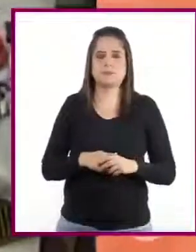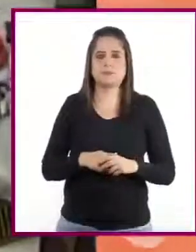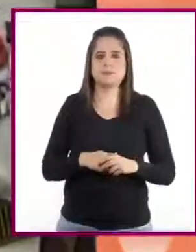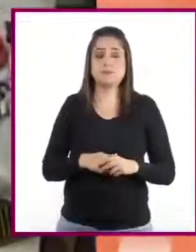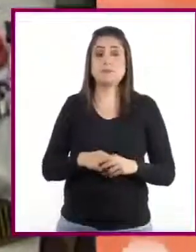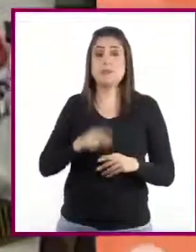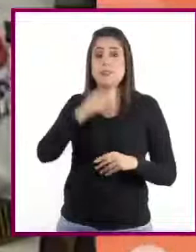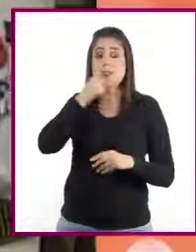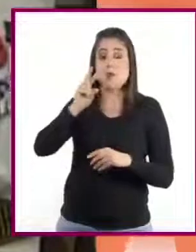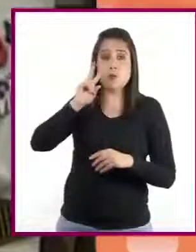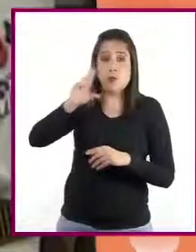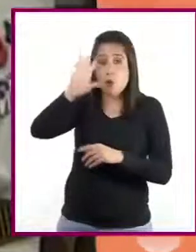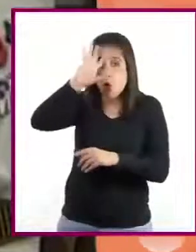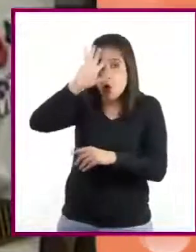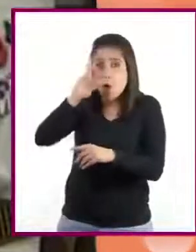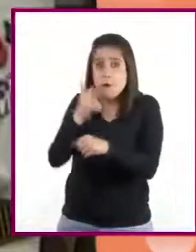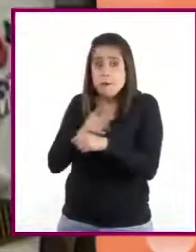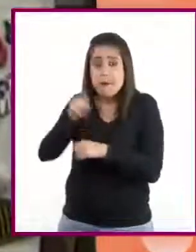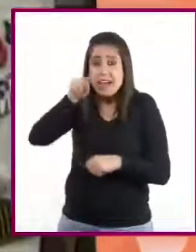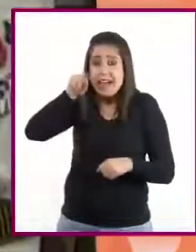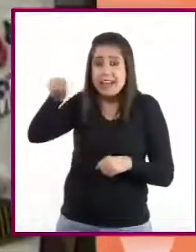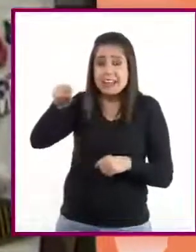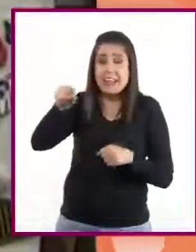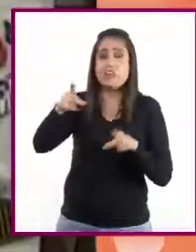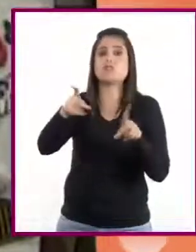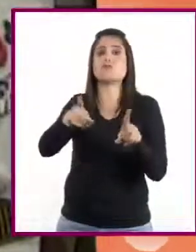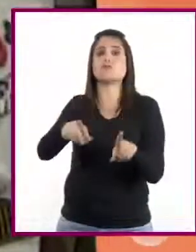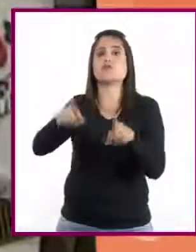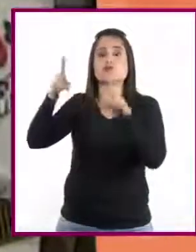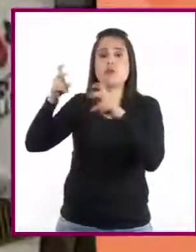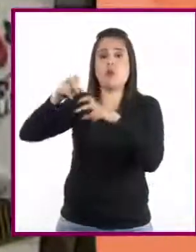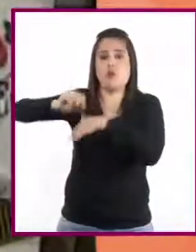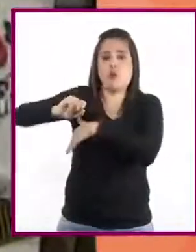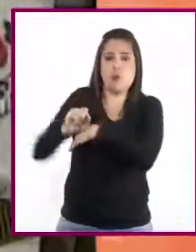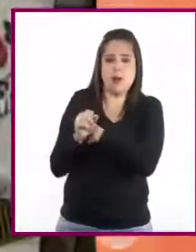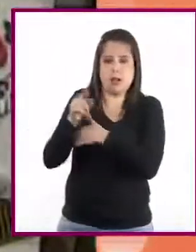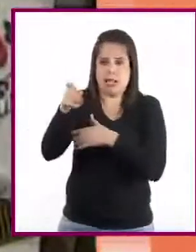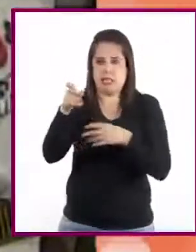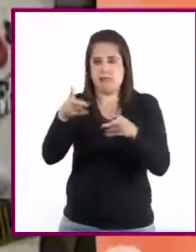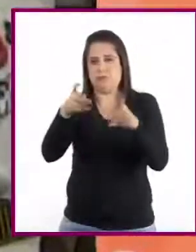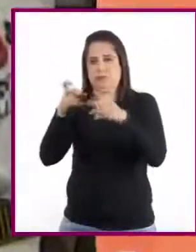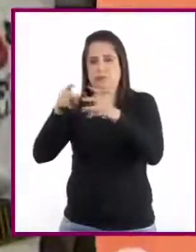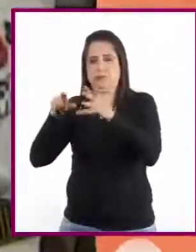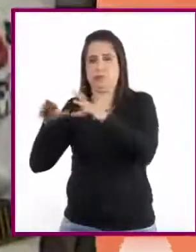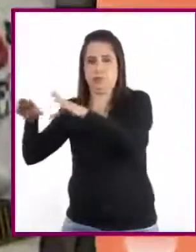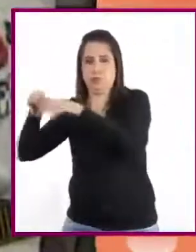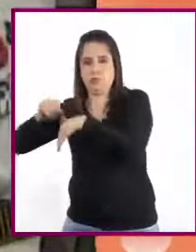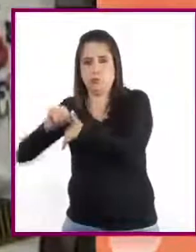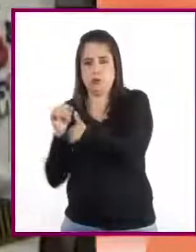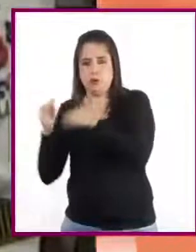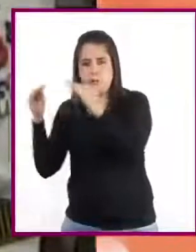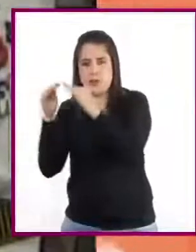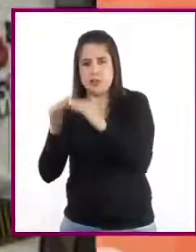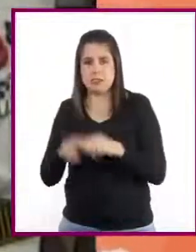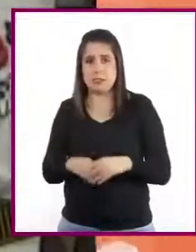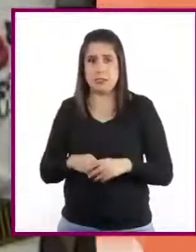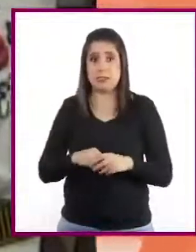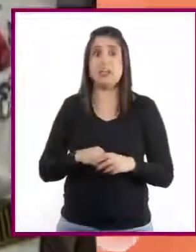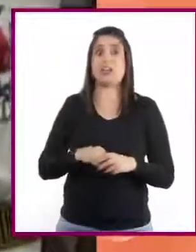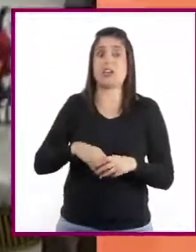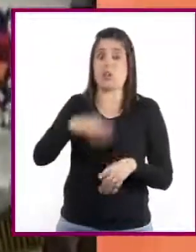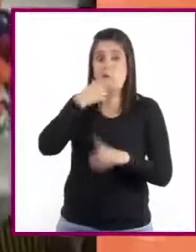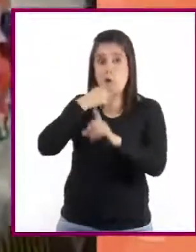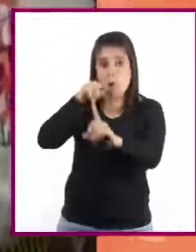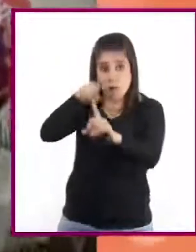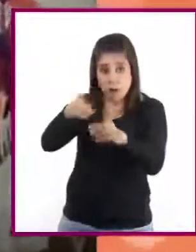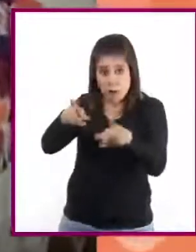Vio que su compadre robó y lo guardó en su corral. ¿Un compadre del señor se llevó a la vaca?